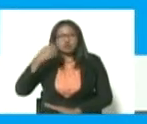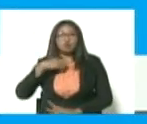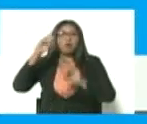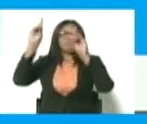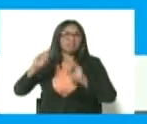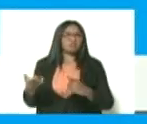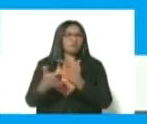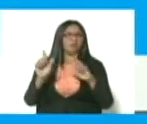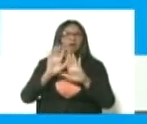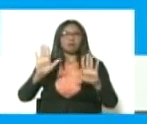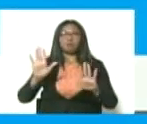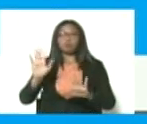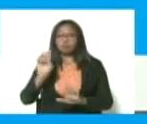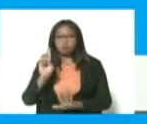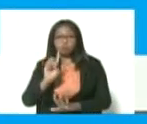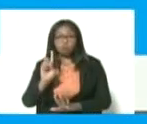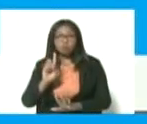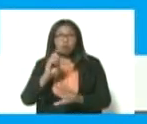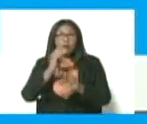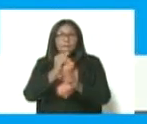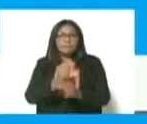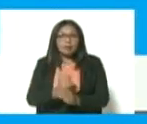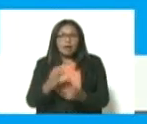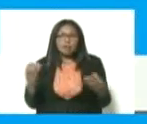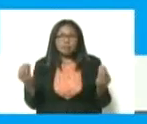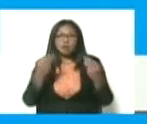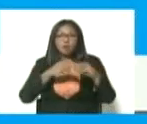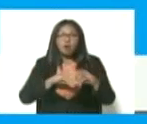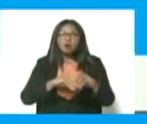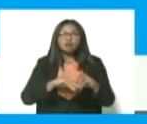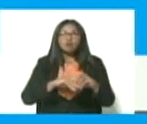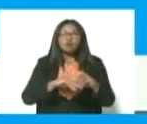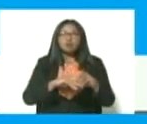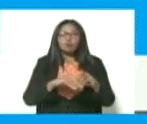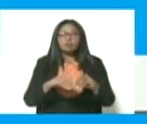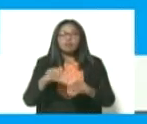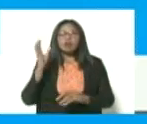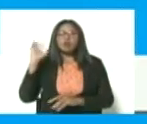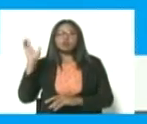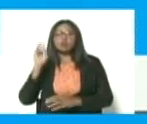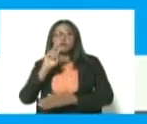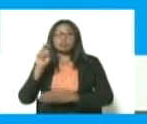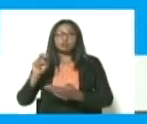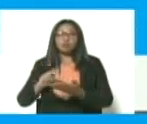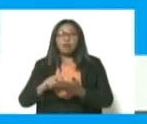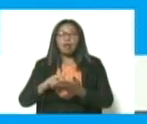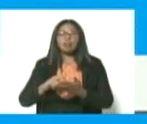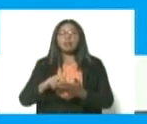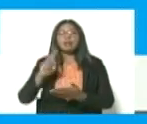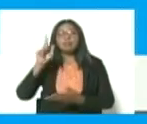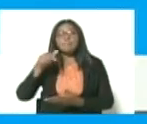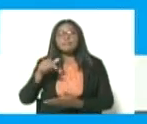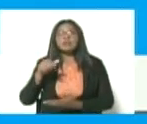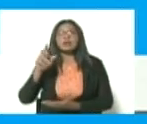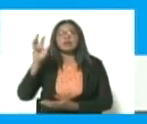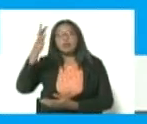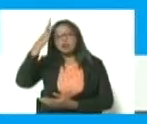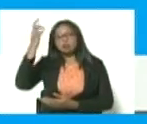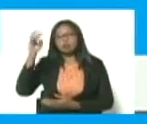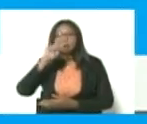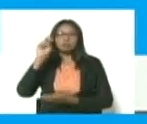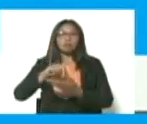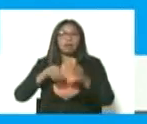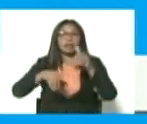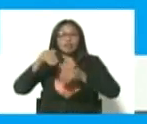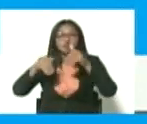en mi mano. Esa decisión la tendría que tomar el Parlamento y el nuevo Consejo Nacional Electoral. el Consejo Nacional